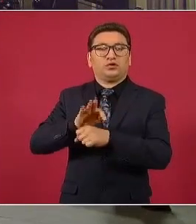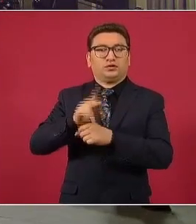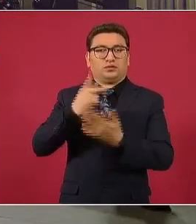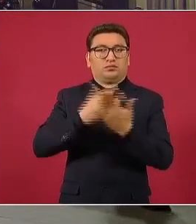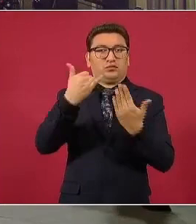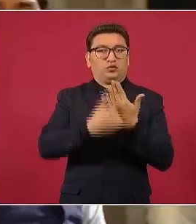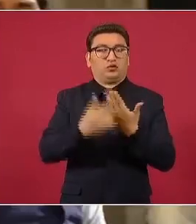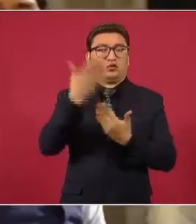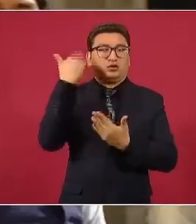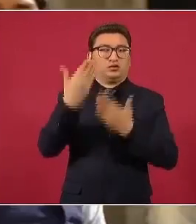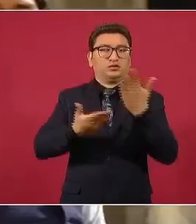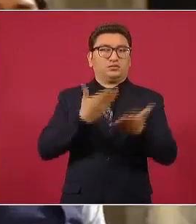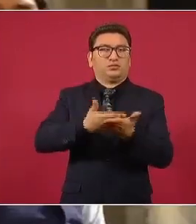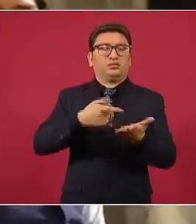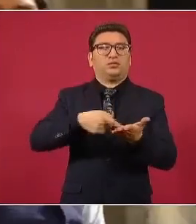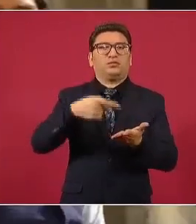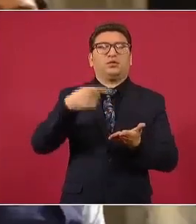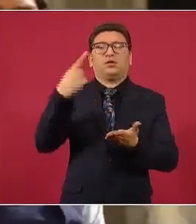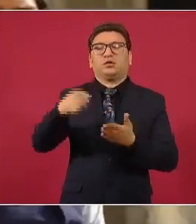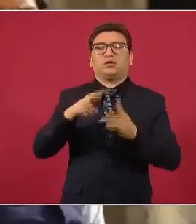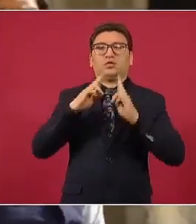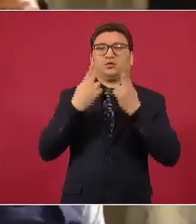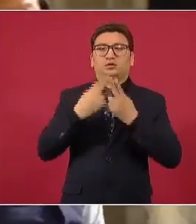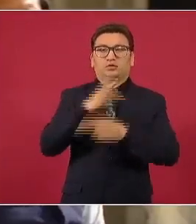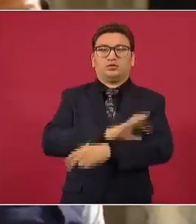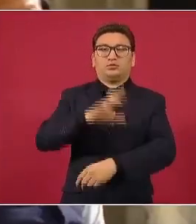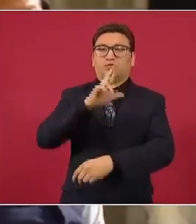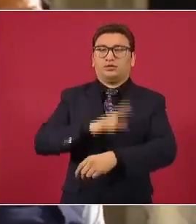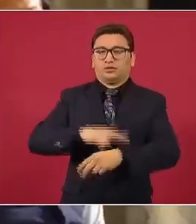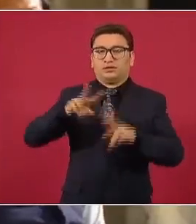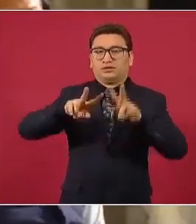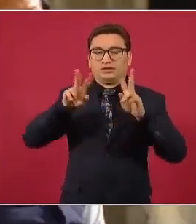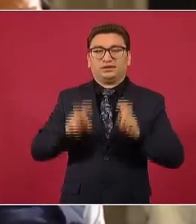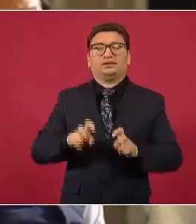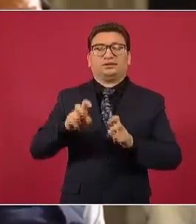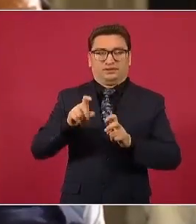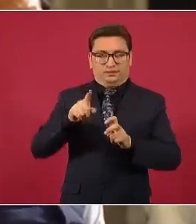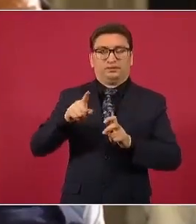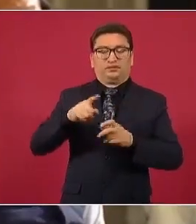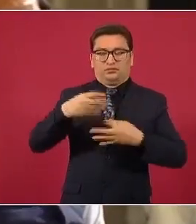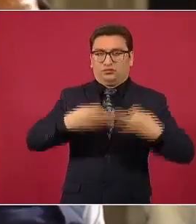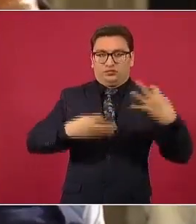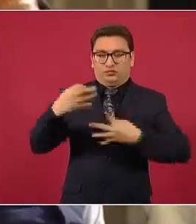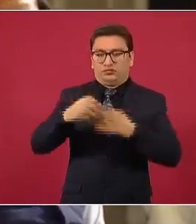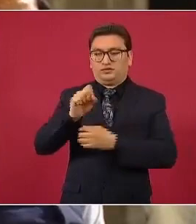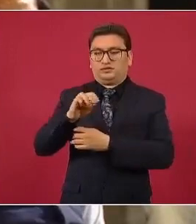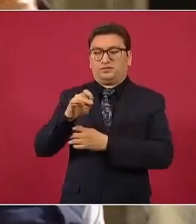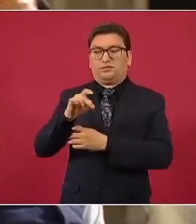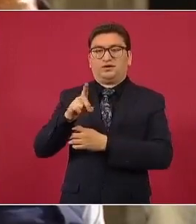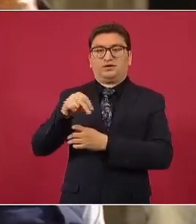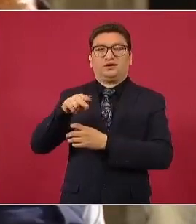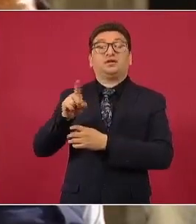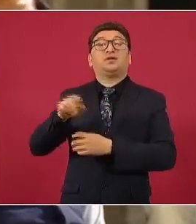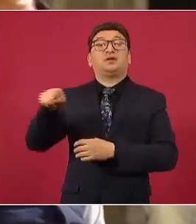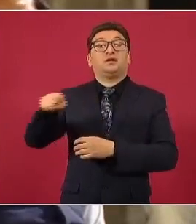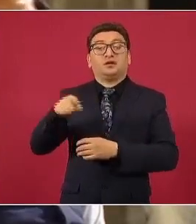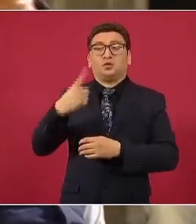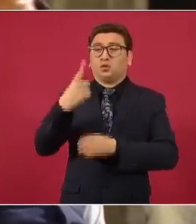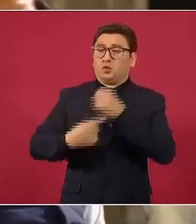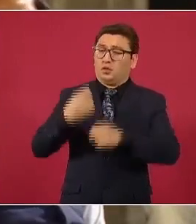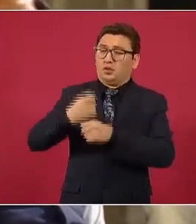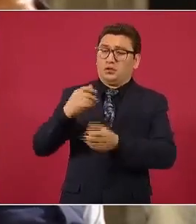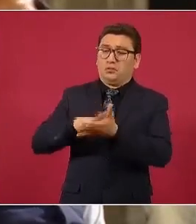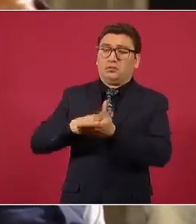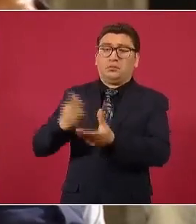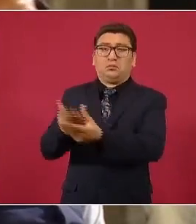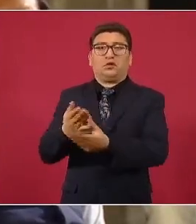incluso a la Unidad Coordinadora de Asuntos Jurídicos de la Semarnat, y ahí me comenta que tiene un año ahí ese documento, nada más